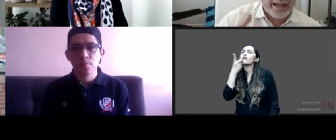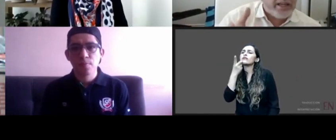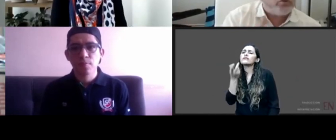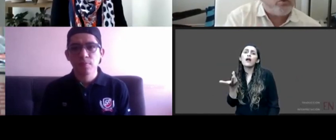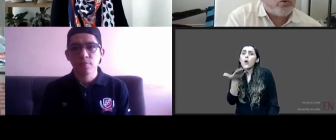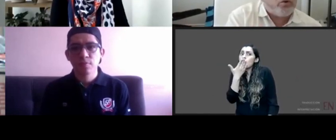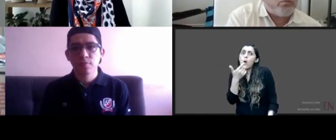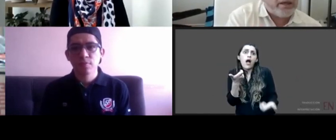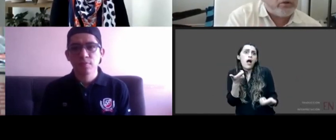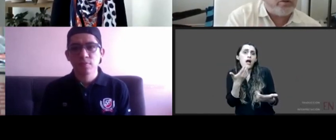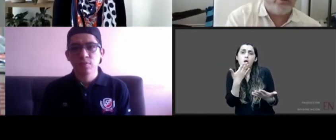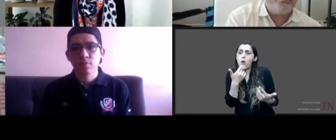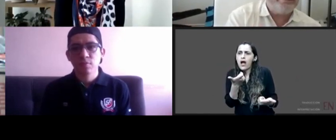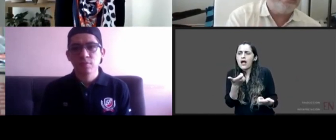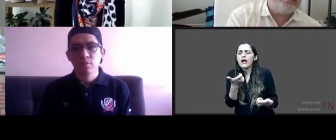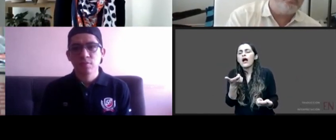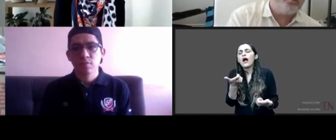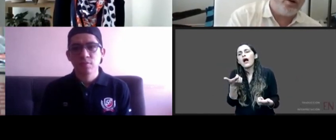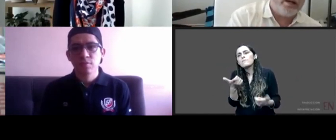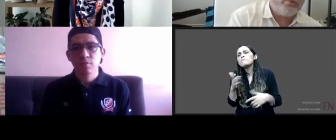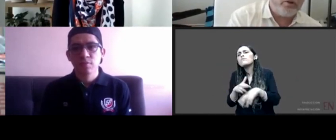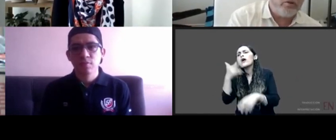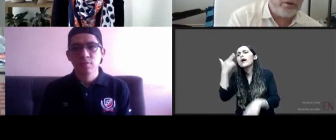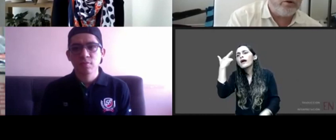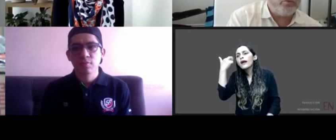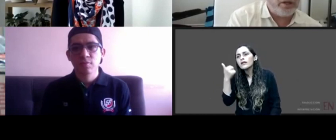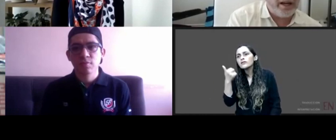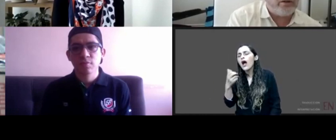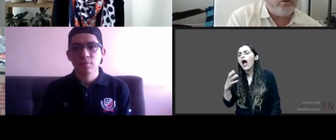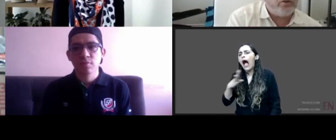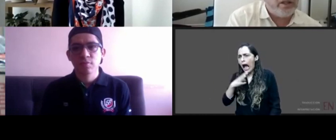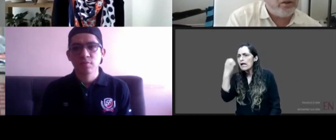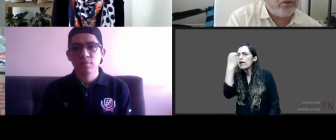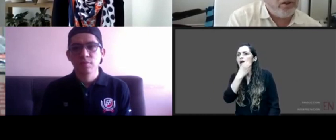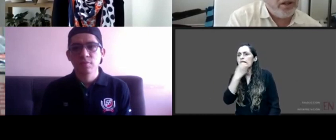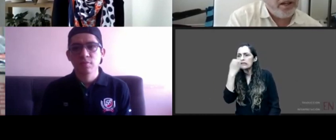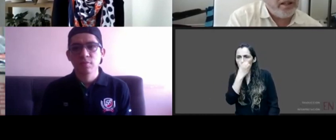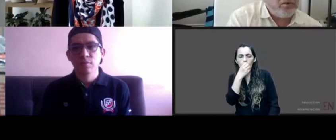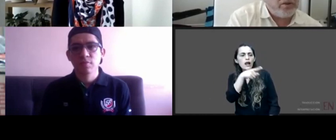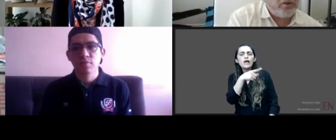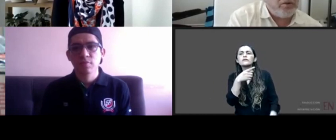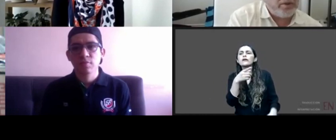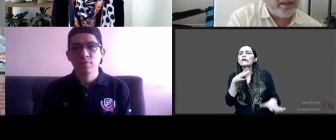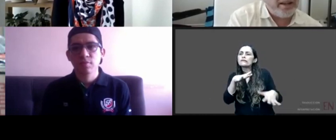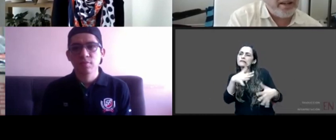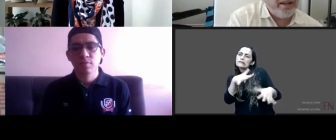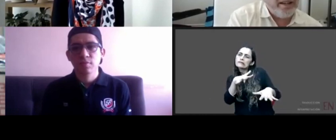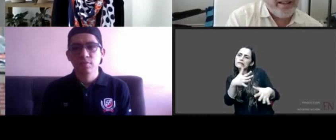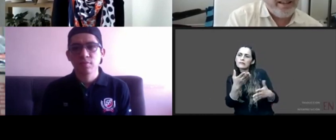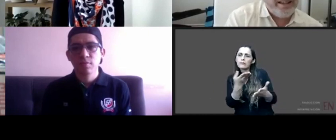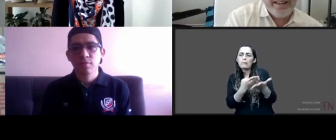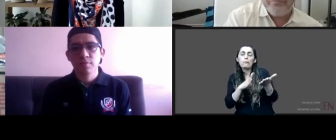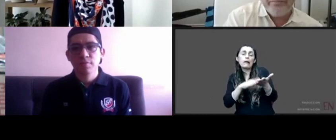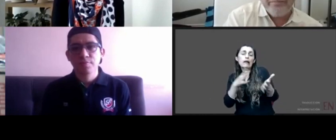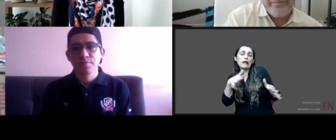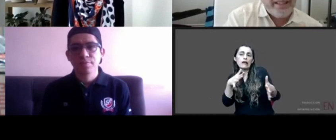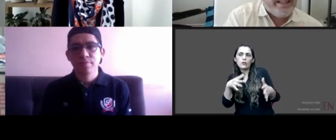se está malgastando en pequeños grupitos que no pueden ni controlar porque no se pueden comunicar con los niños en educación especial